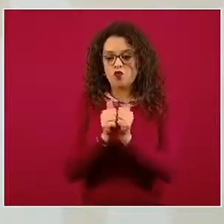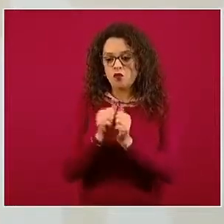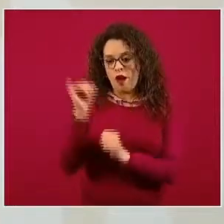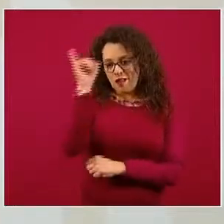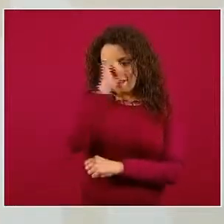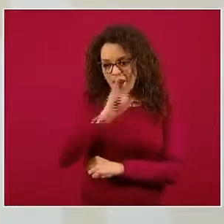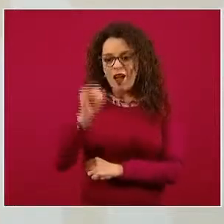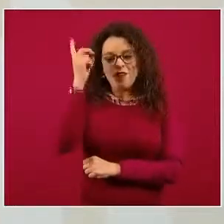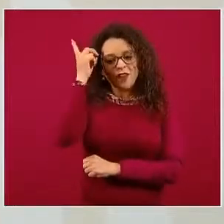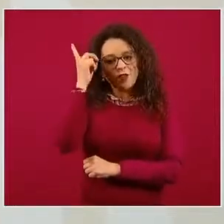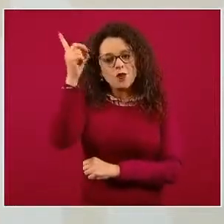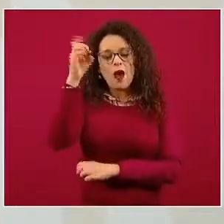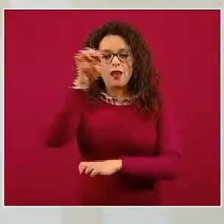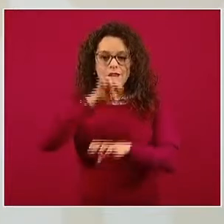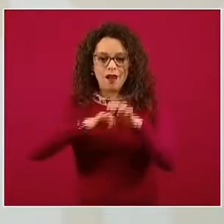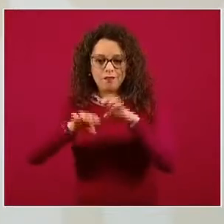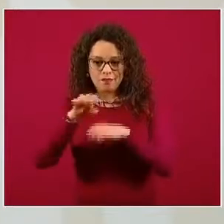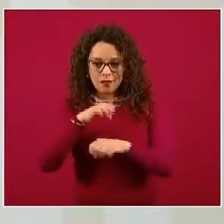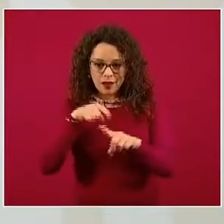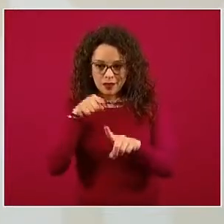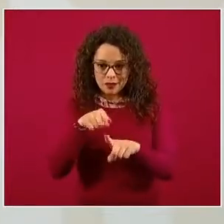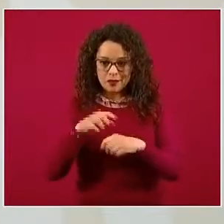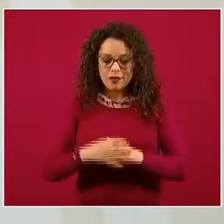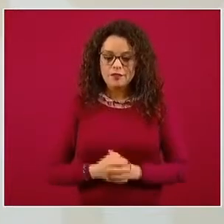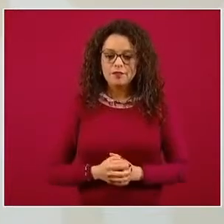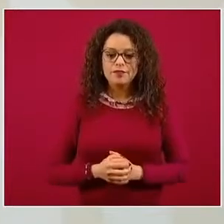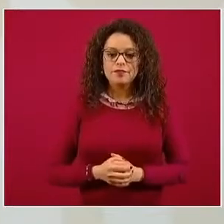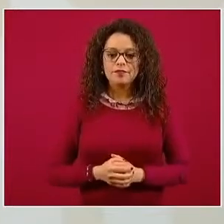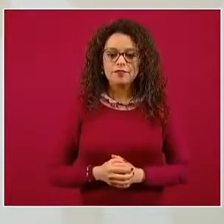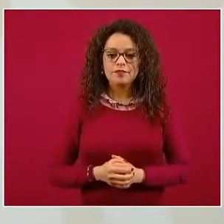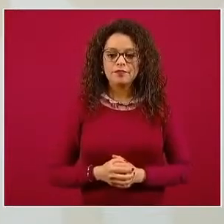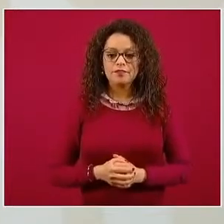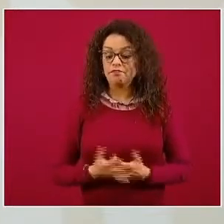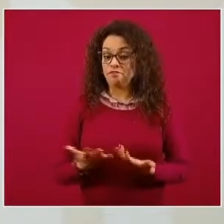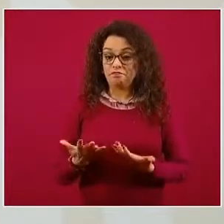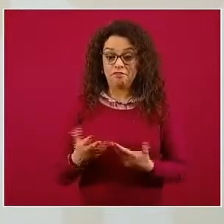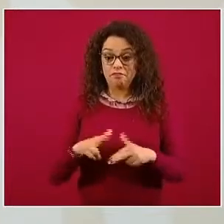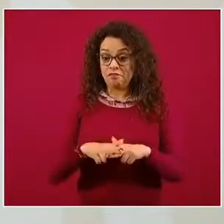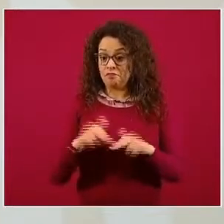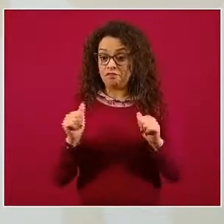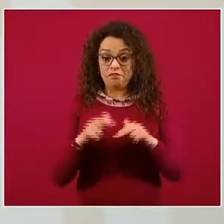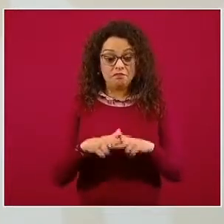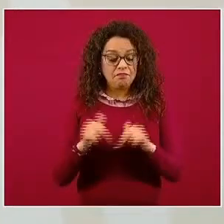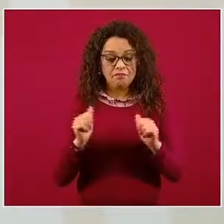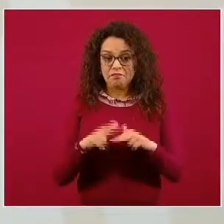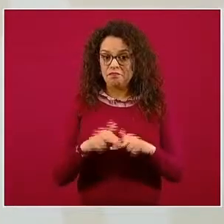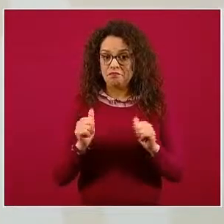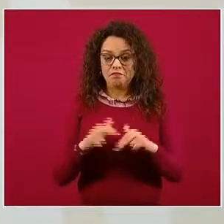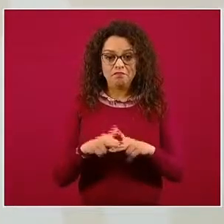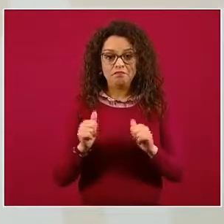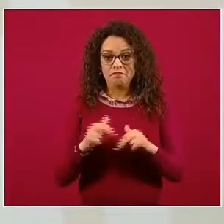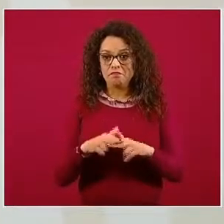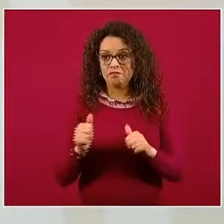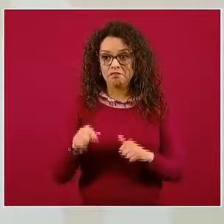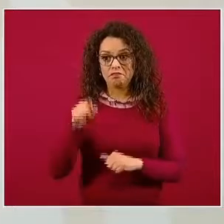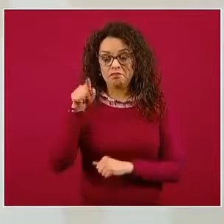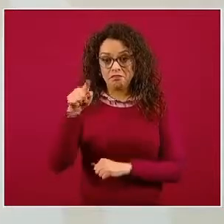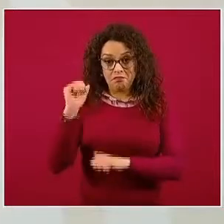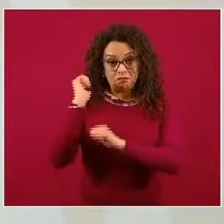en función de las empresas que contratan a las personas, en ningún lineamiento hasta el momento emitido por la